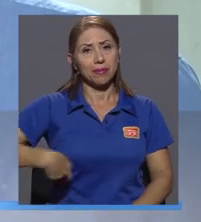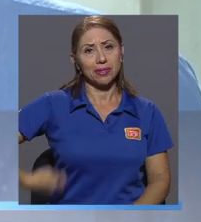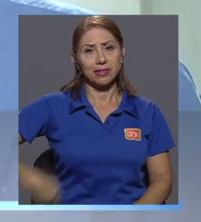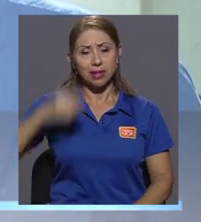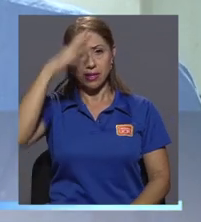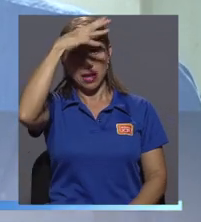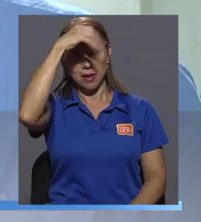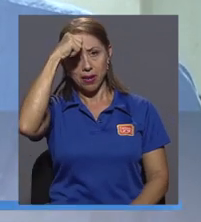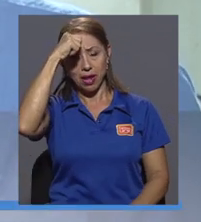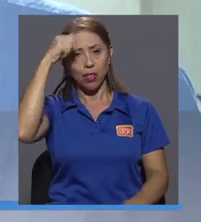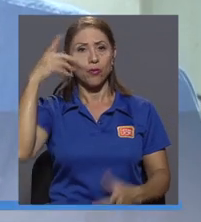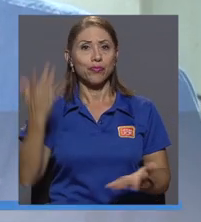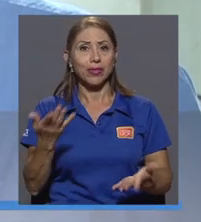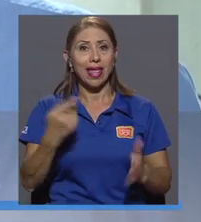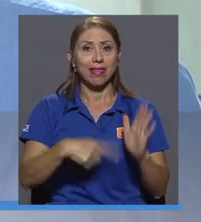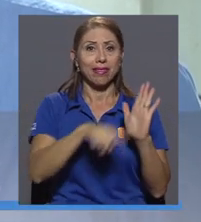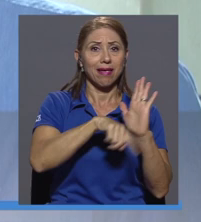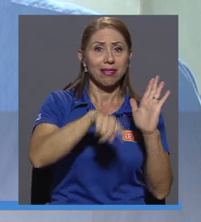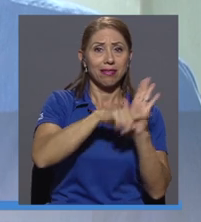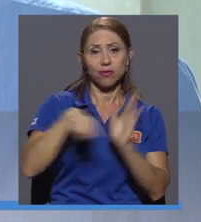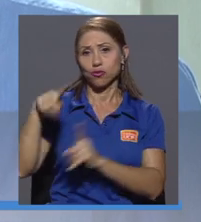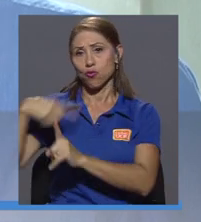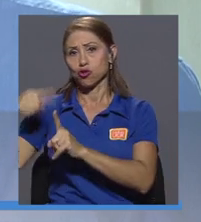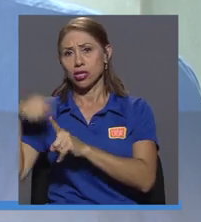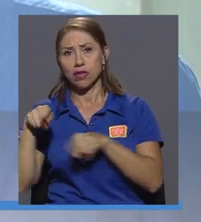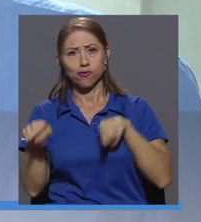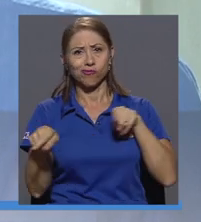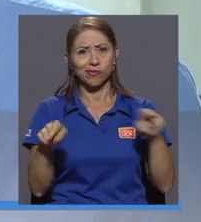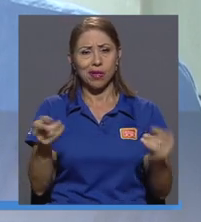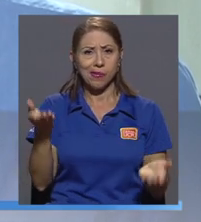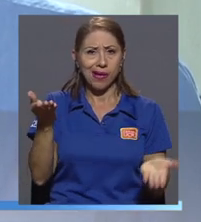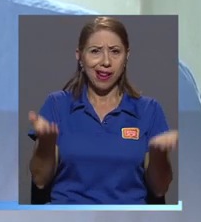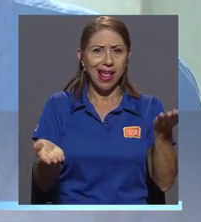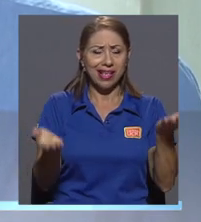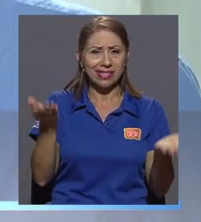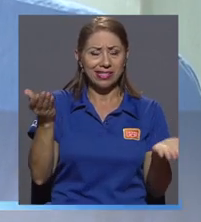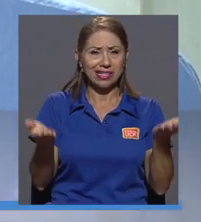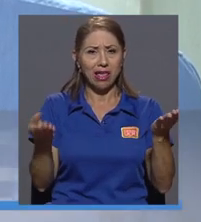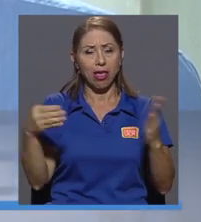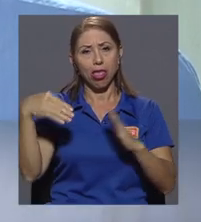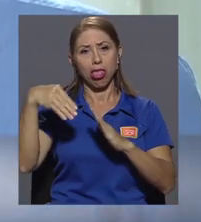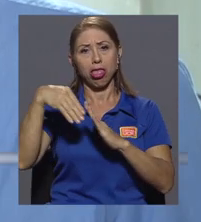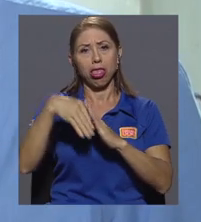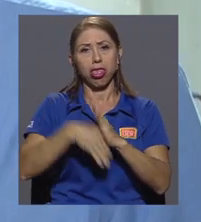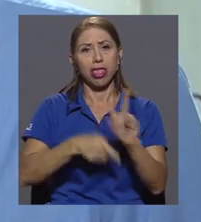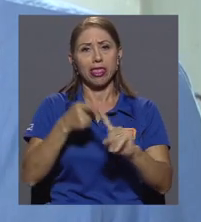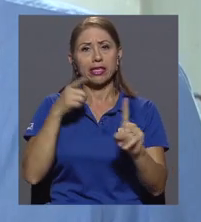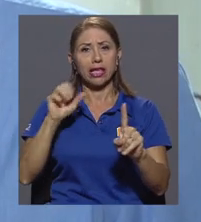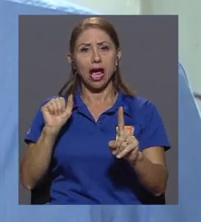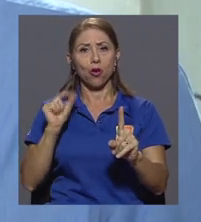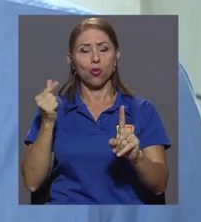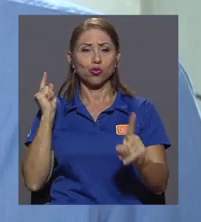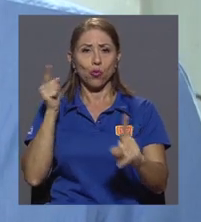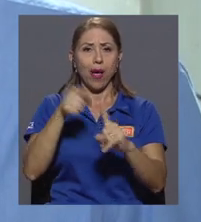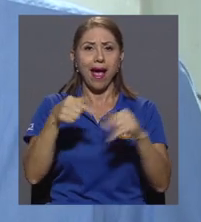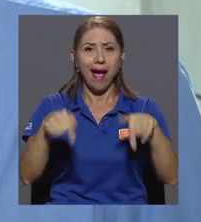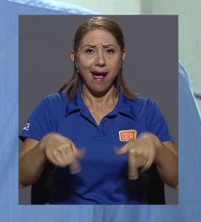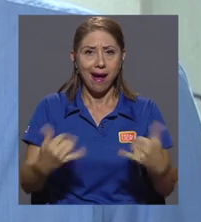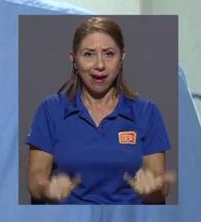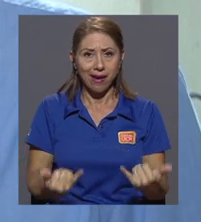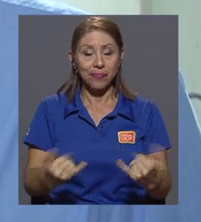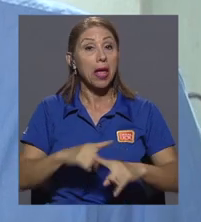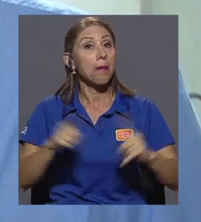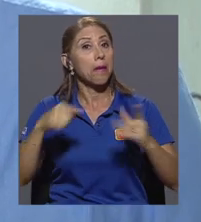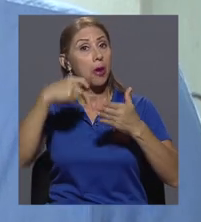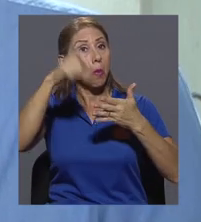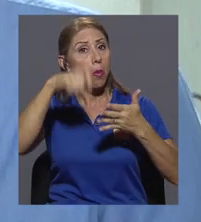valoración, el balance entre los negativos y los positivos, pues se deterioró de agosto hacia acá. Sin embargo, la calificación del presidente